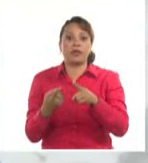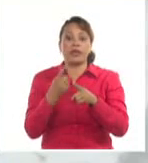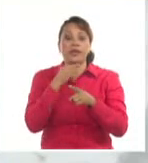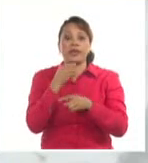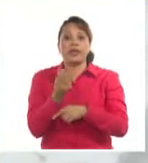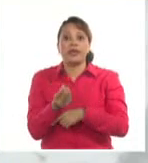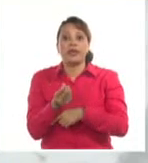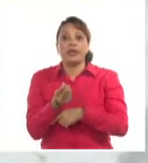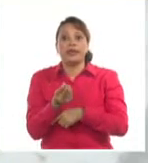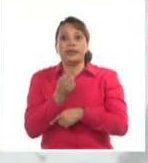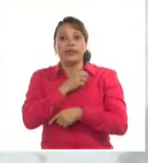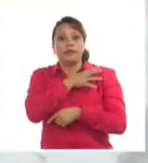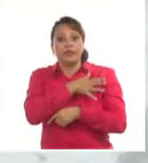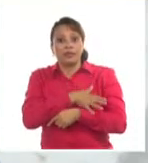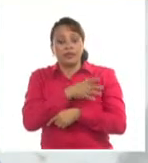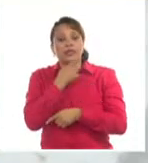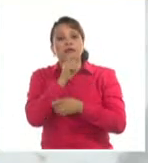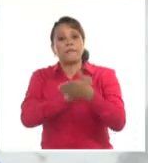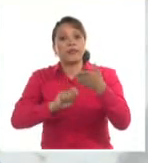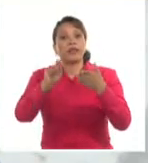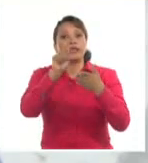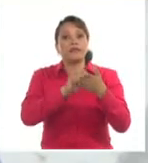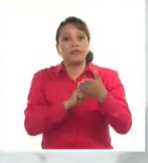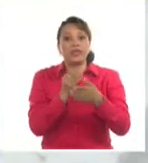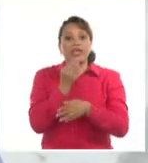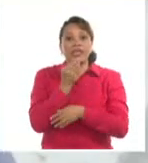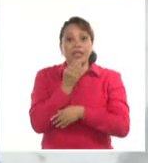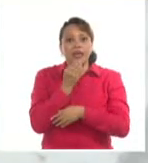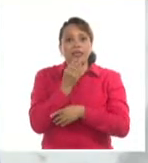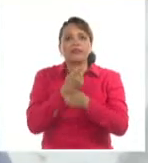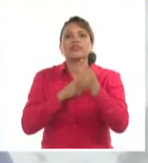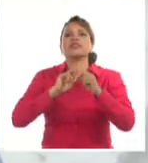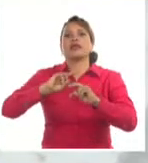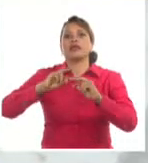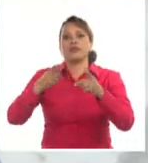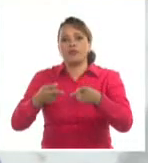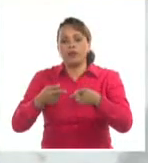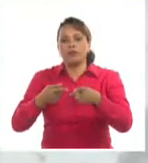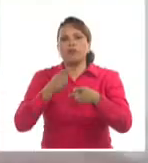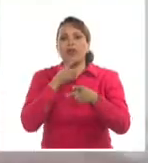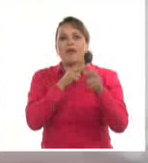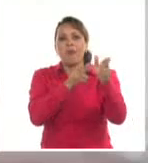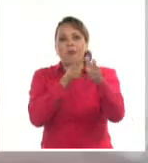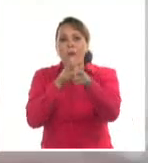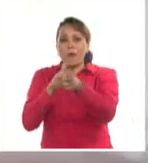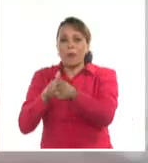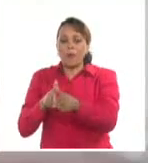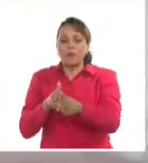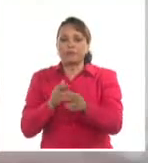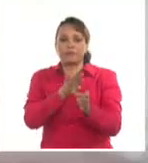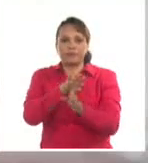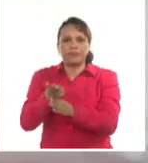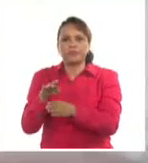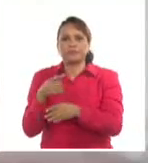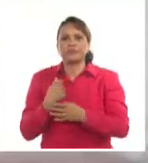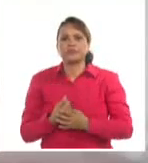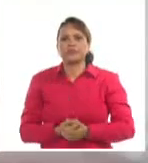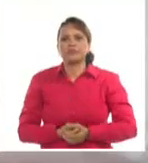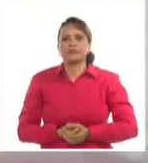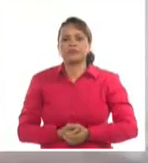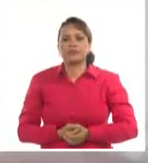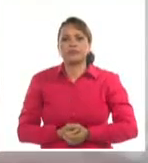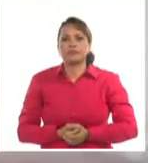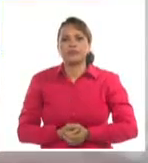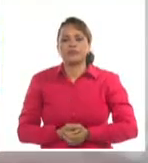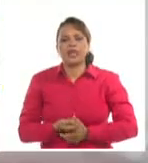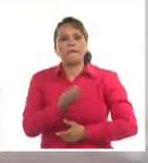según se está planificando, va a haber próximamente una masacre. ¿Qué significa para el pueblo